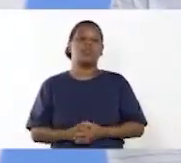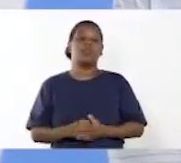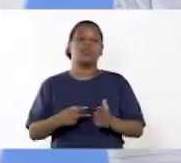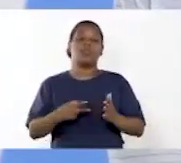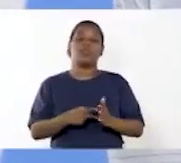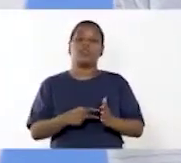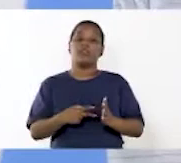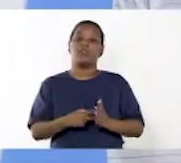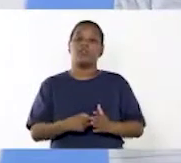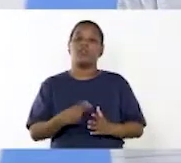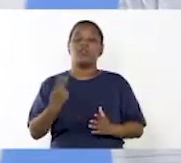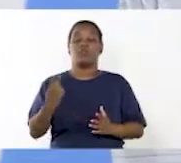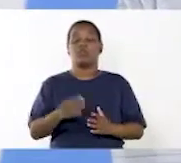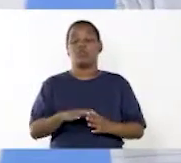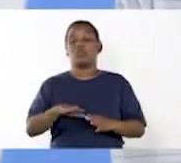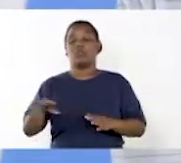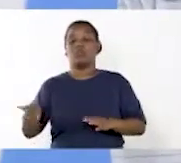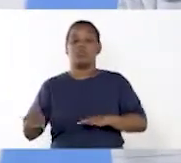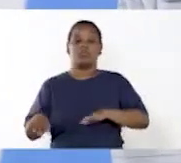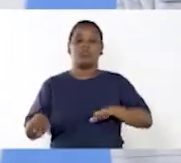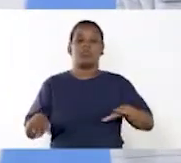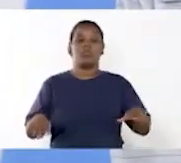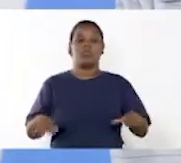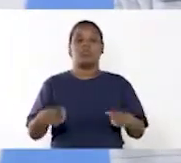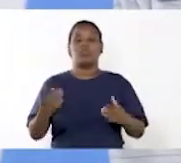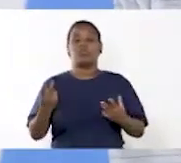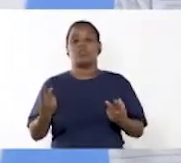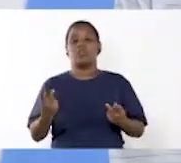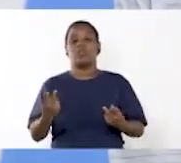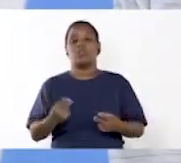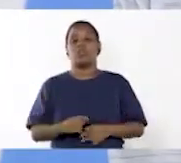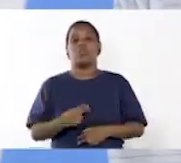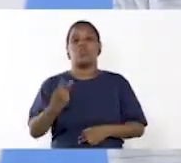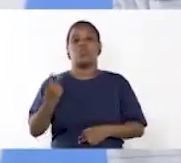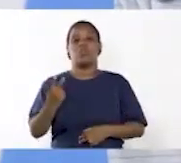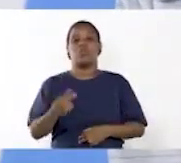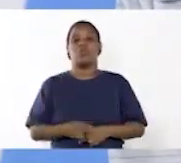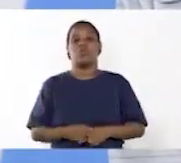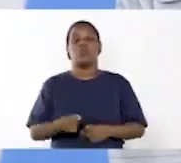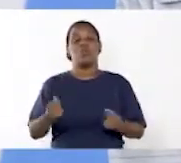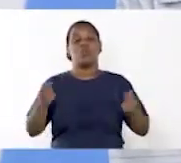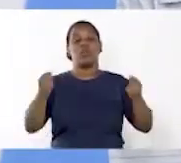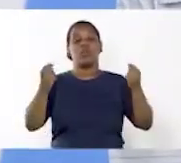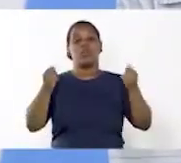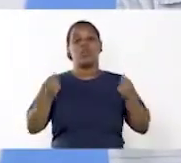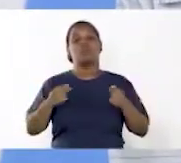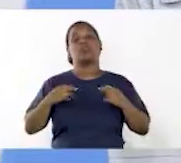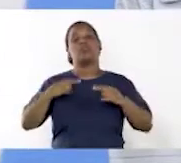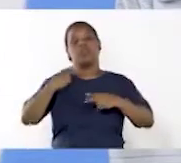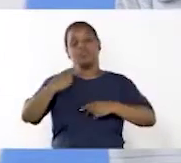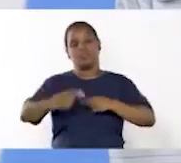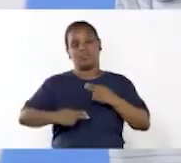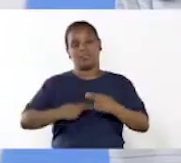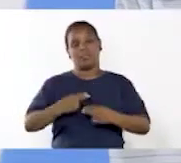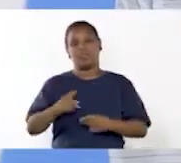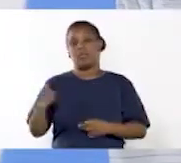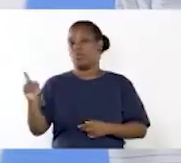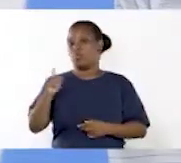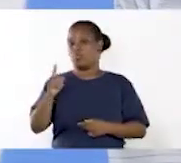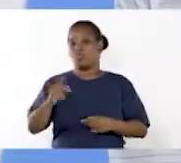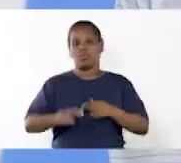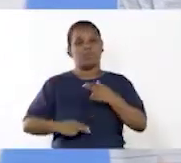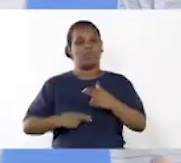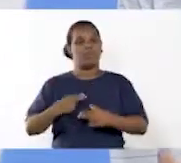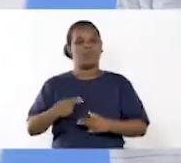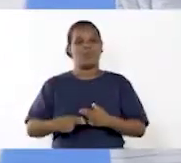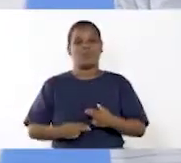dividen estos recursos, los dividimos en dos fundamentalmente, que son los recursos renovables y los recursos no